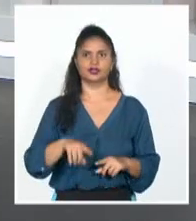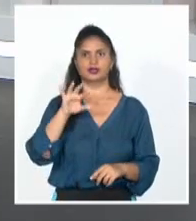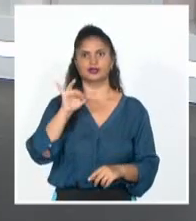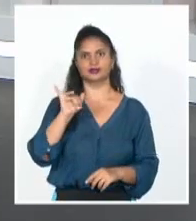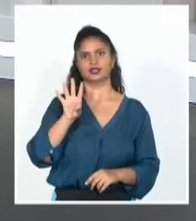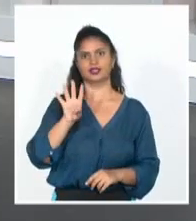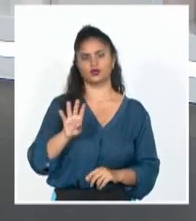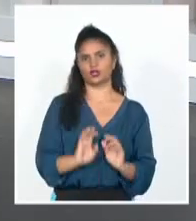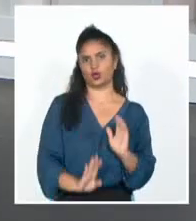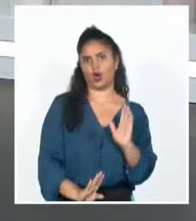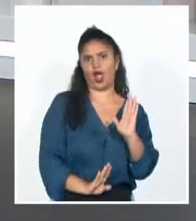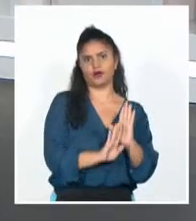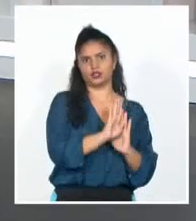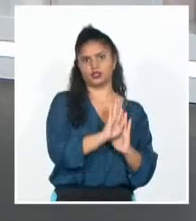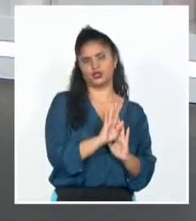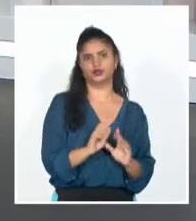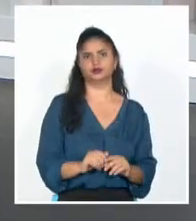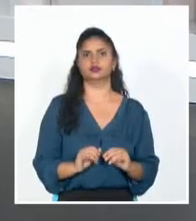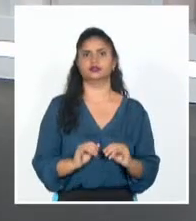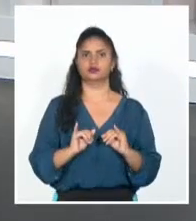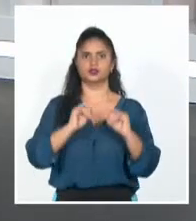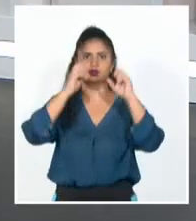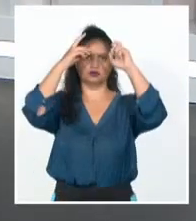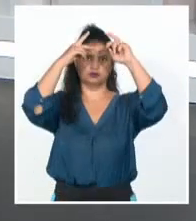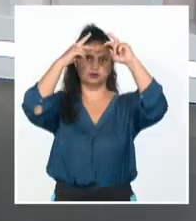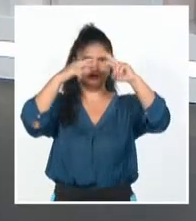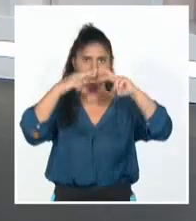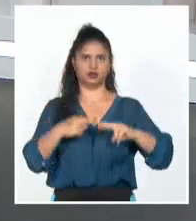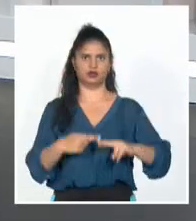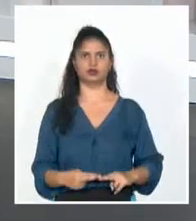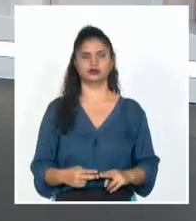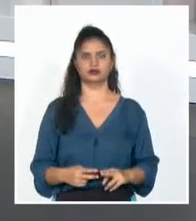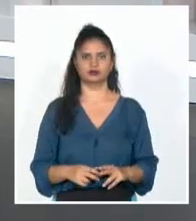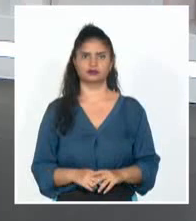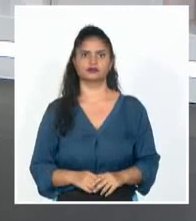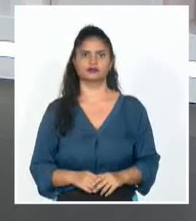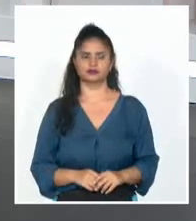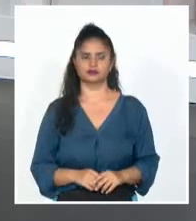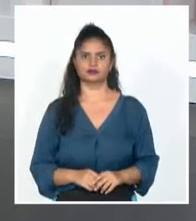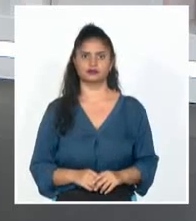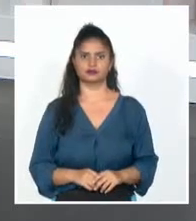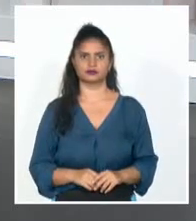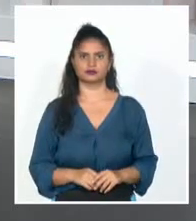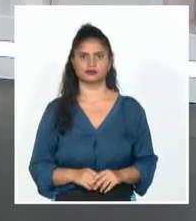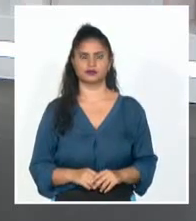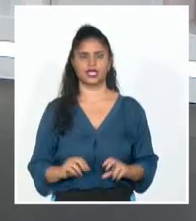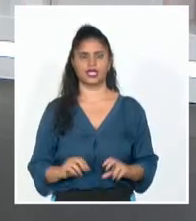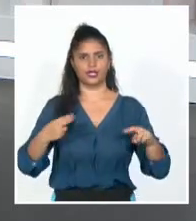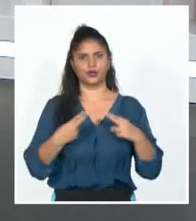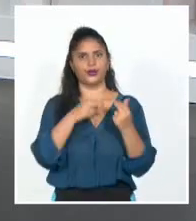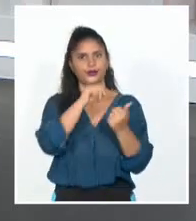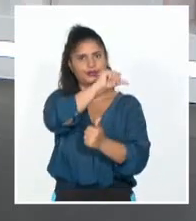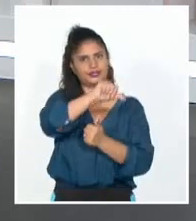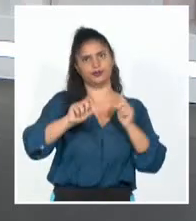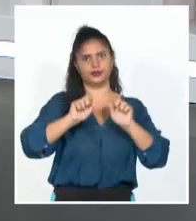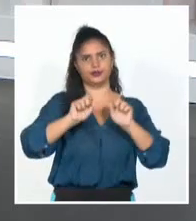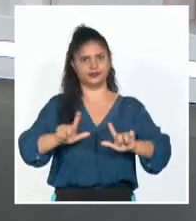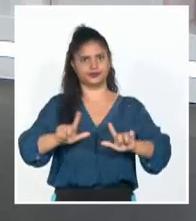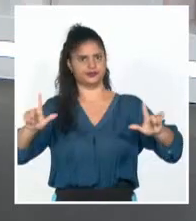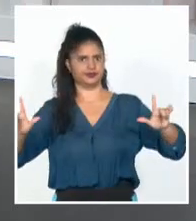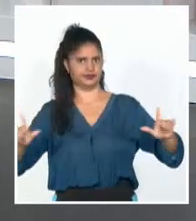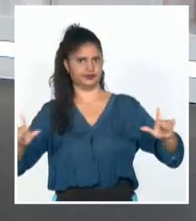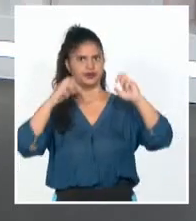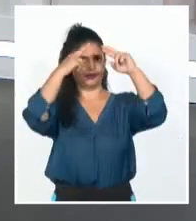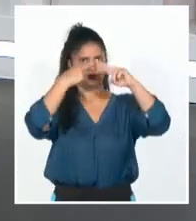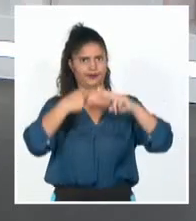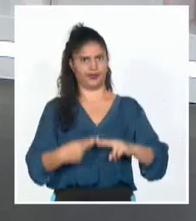a semifinales. Vamos a ver ahora el medallero en estos Juegos Centroamericanos y del Caribe. Con el apoyo de